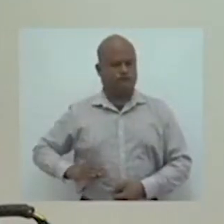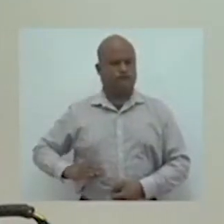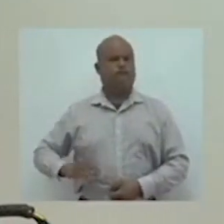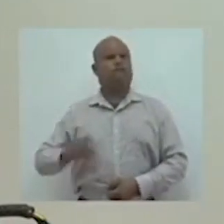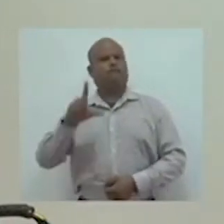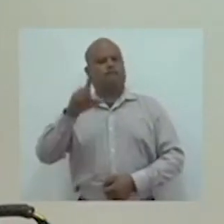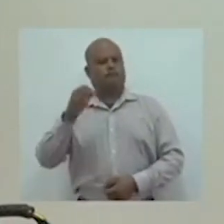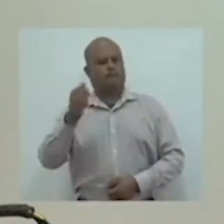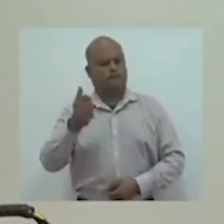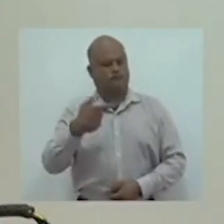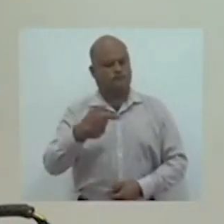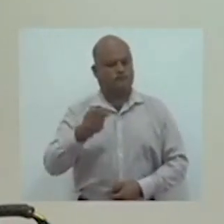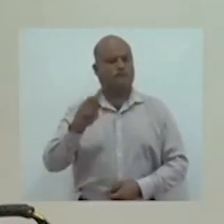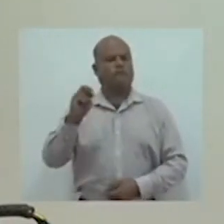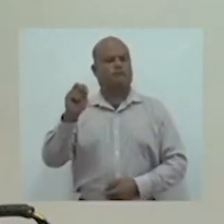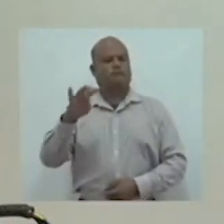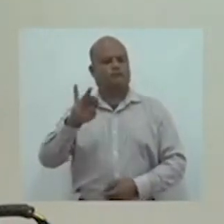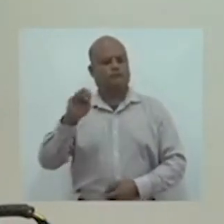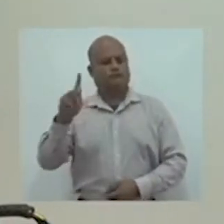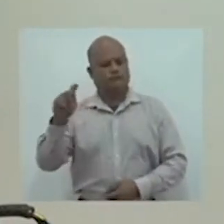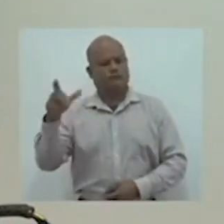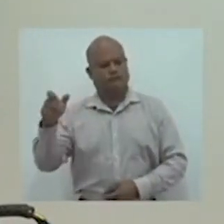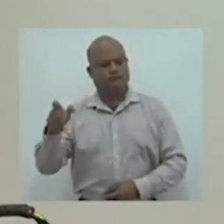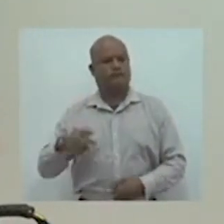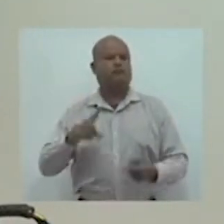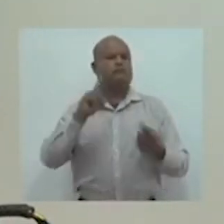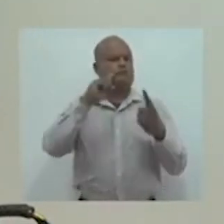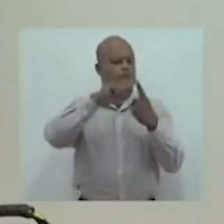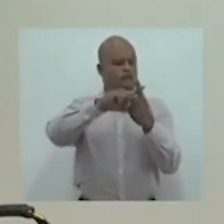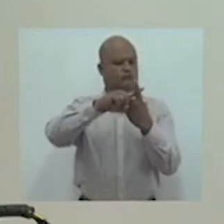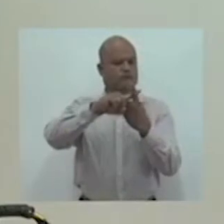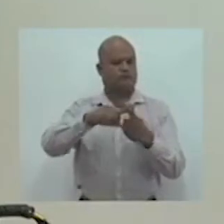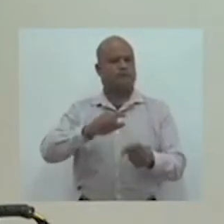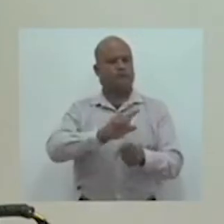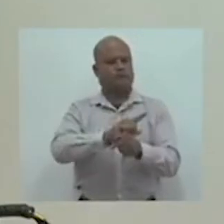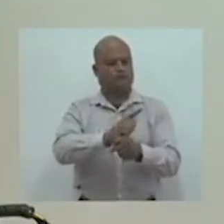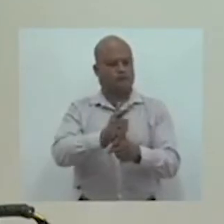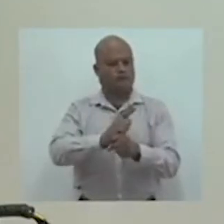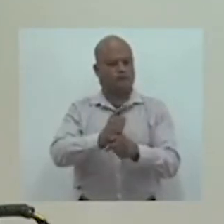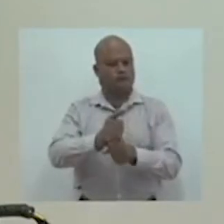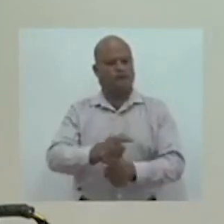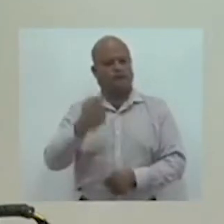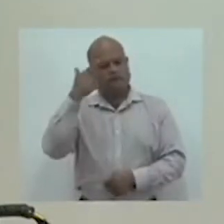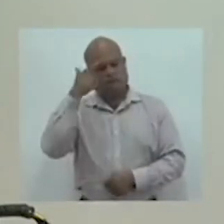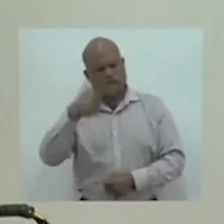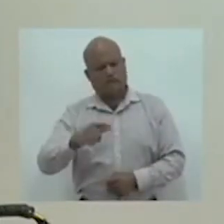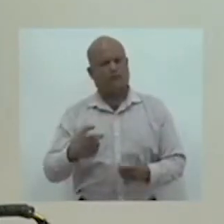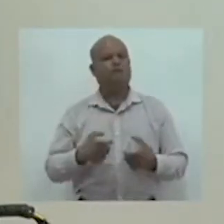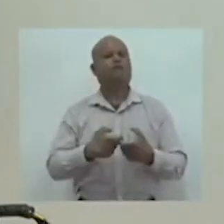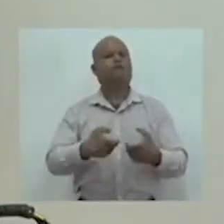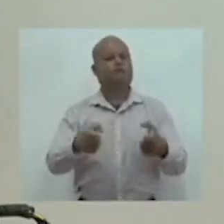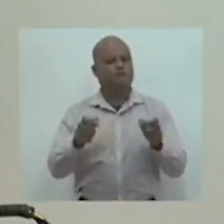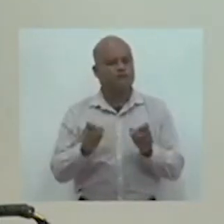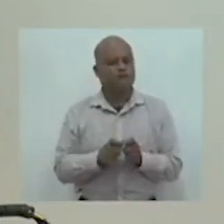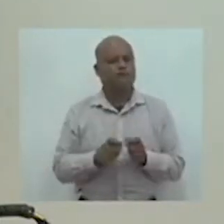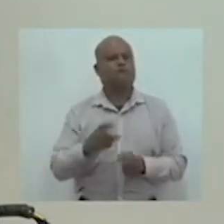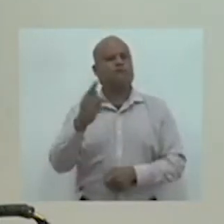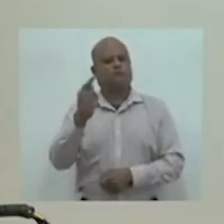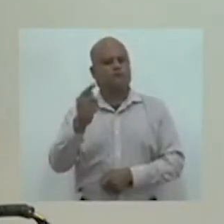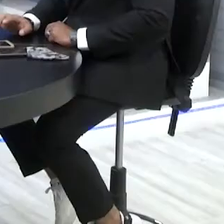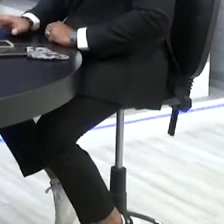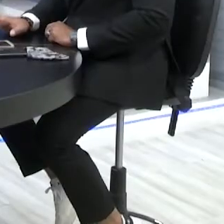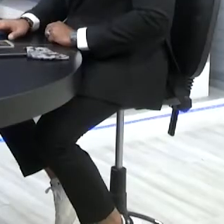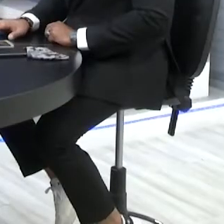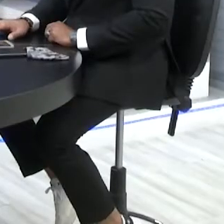que comentaba que de ser presidente municipal sería un presidente municipal sin partido, a pesar de que hoy lo abandera un partido, ¿no?